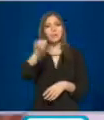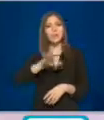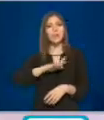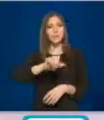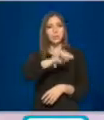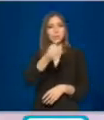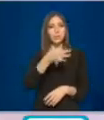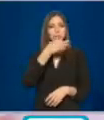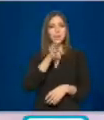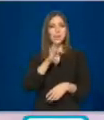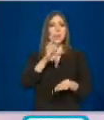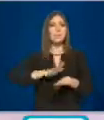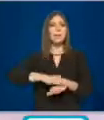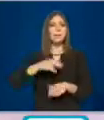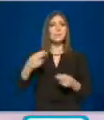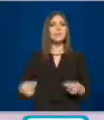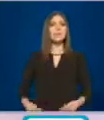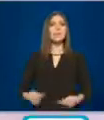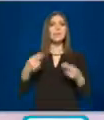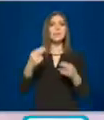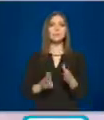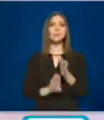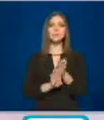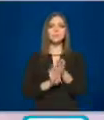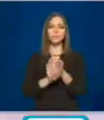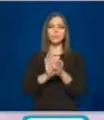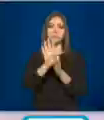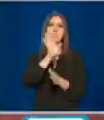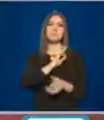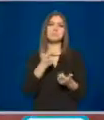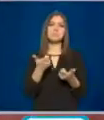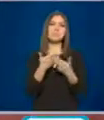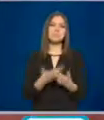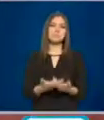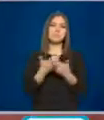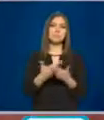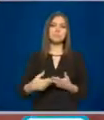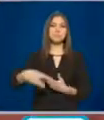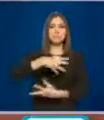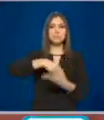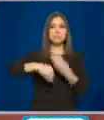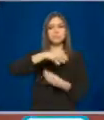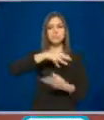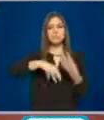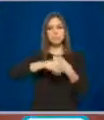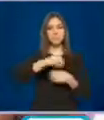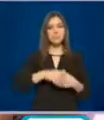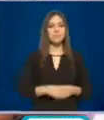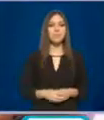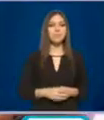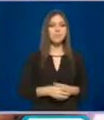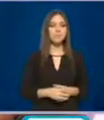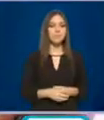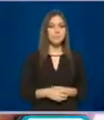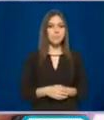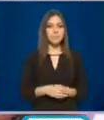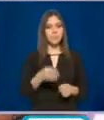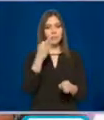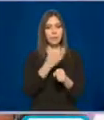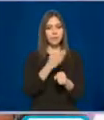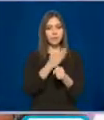para que crezca el negocio y siga rentabilizando. Eso es bueno. ¿Ok? Bueno, en esta sección vamos a hablar de lo que es